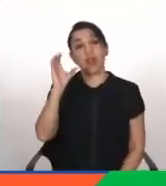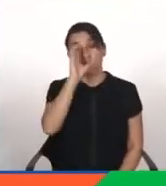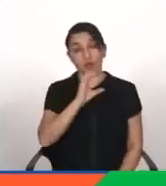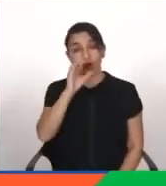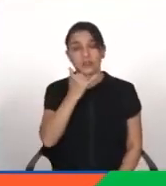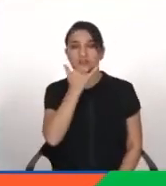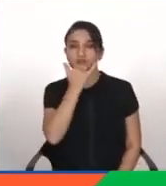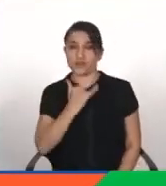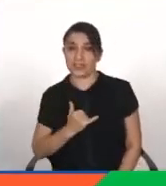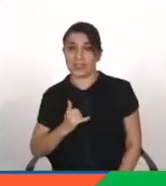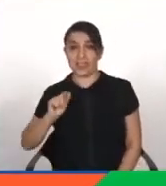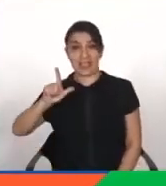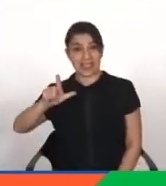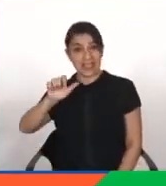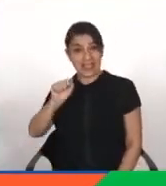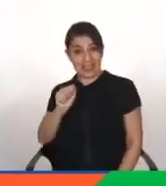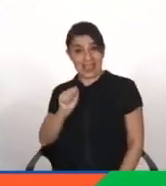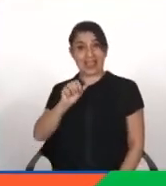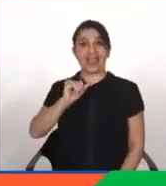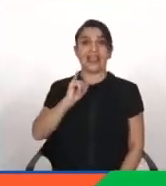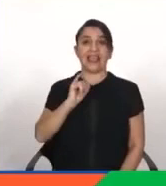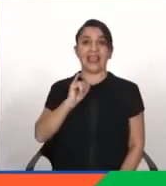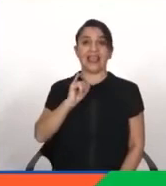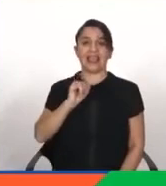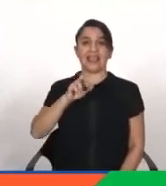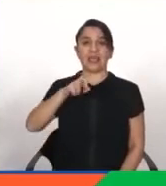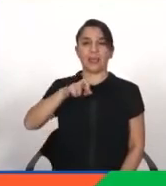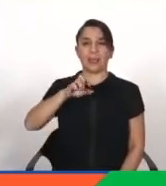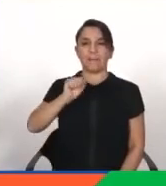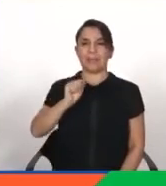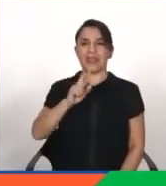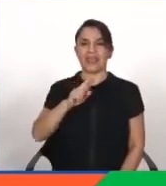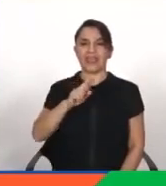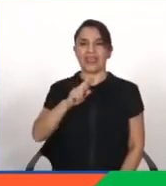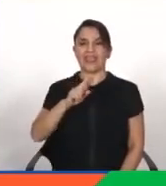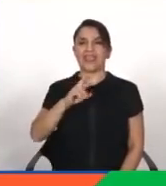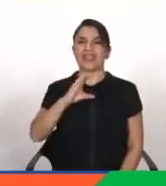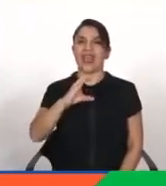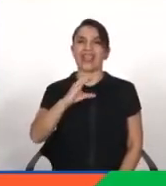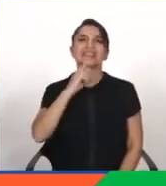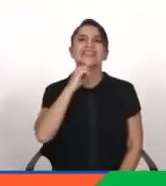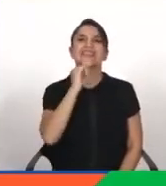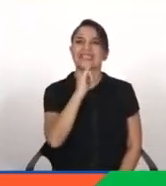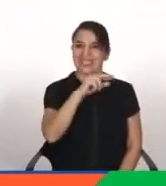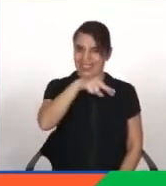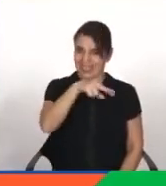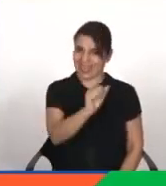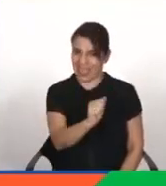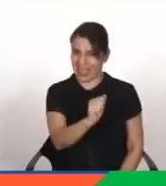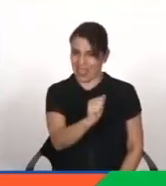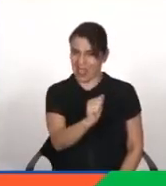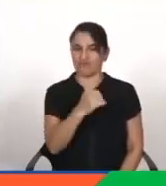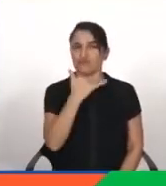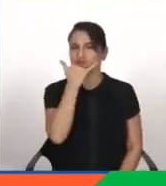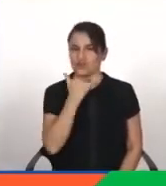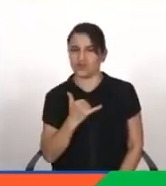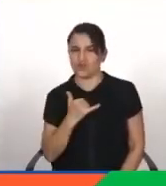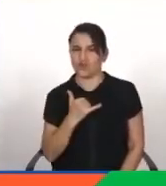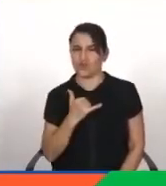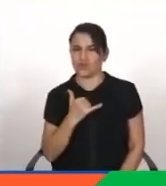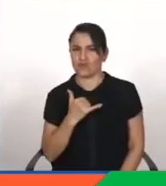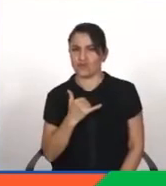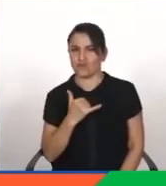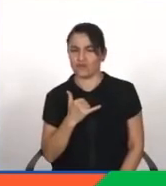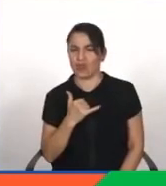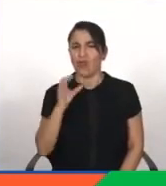la Hiperactina, tal cual nos suena. Es como la hiperactiva, ¿vale? Pero con una N, la Hiperactina. Si buscáis eso en el buscador de YouTube y YouTube se porta bien,